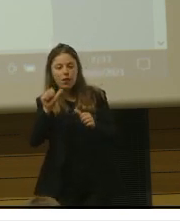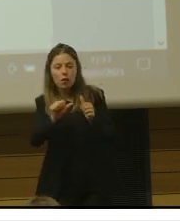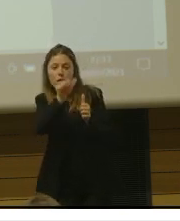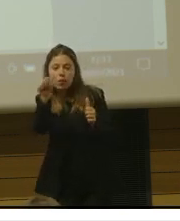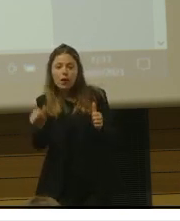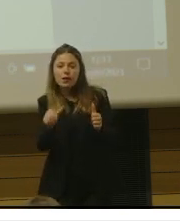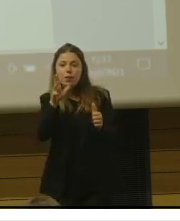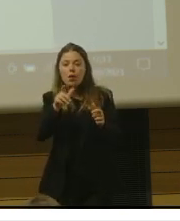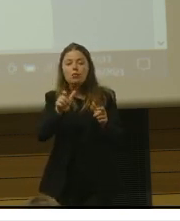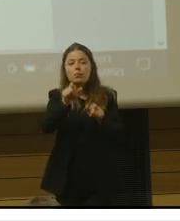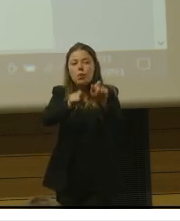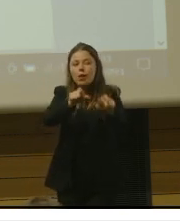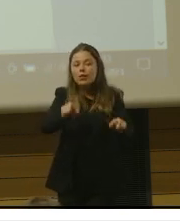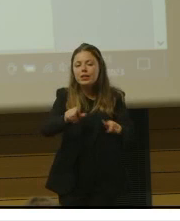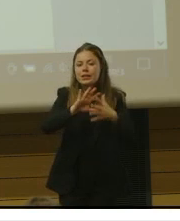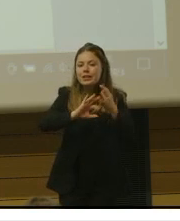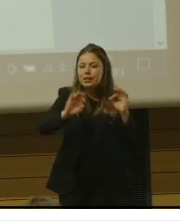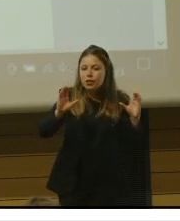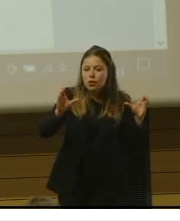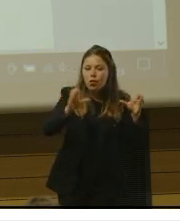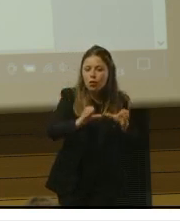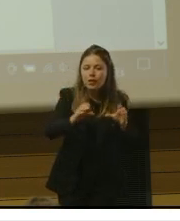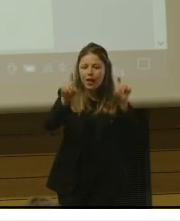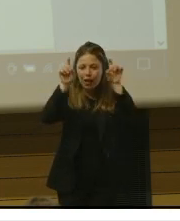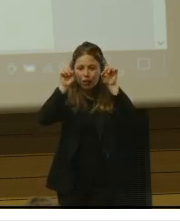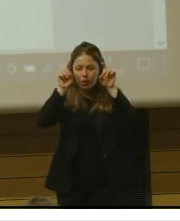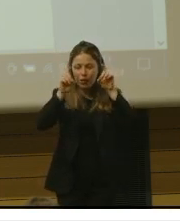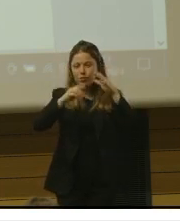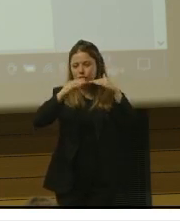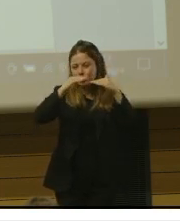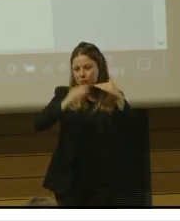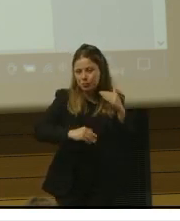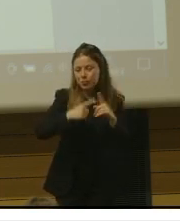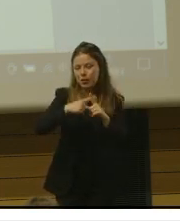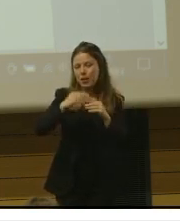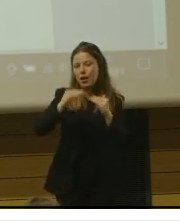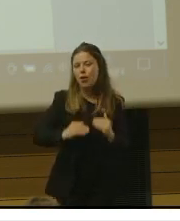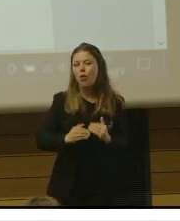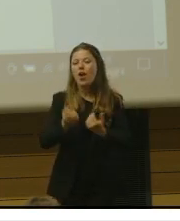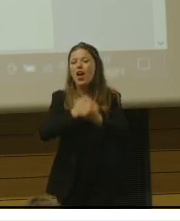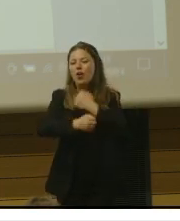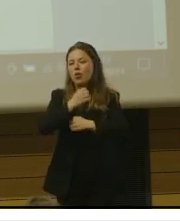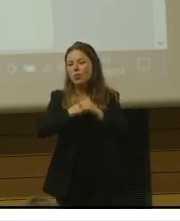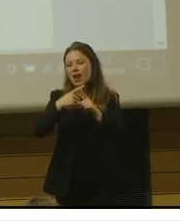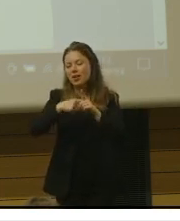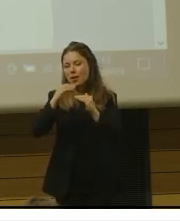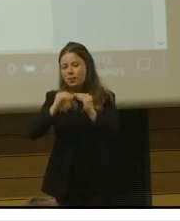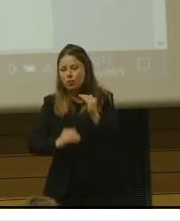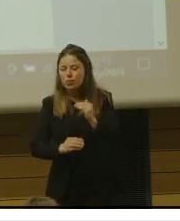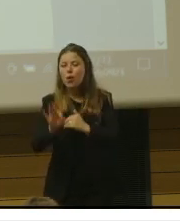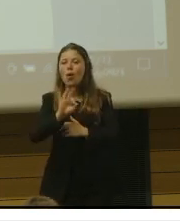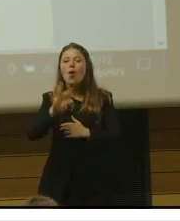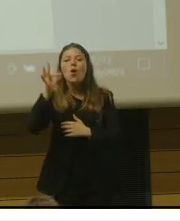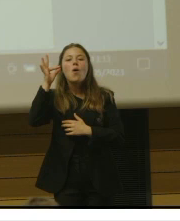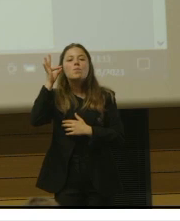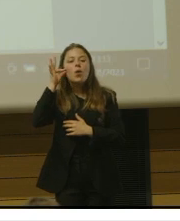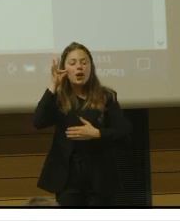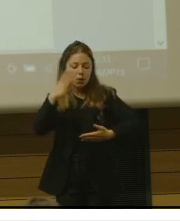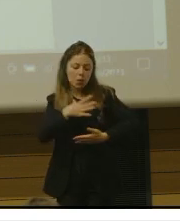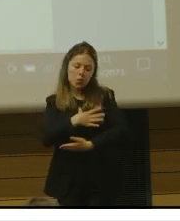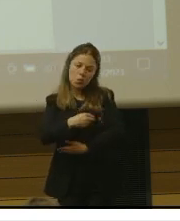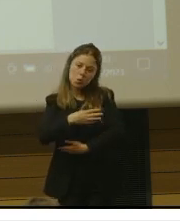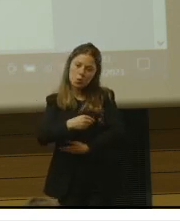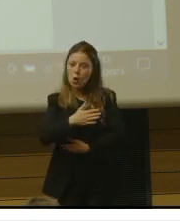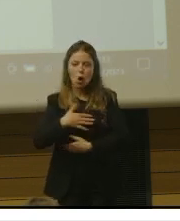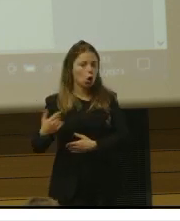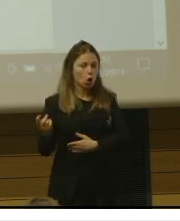muy concretas, ¿no? Más bien con bajo nivel educativo, bajo estatus socioeconómico, mujeres que no tienen previsto realizar lactancia